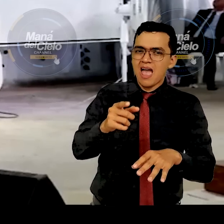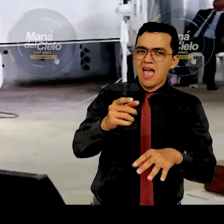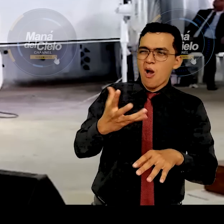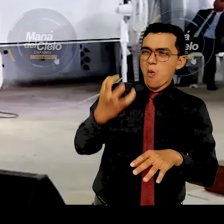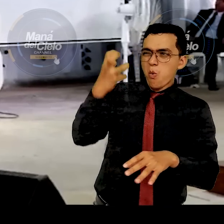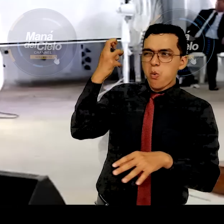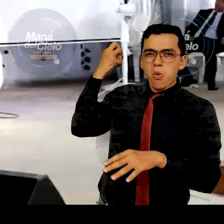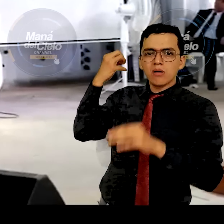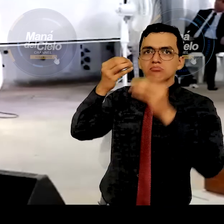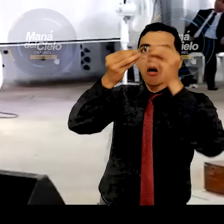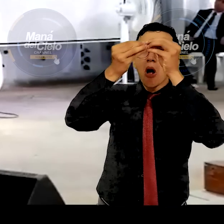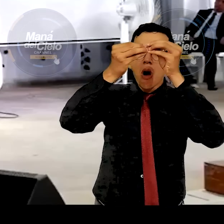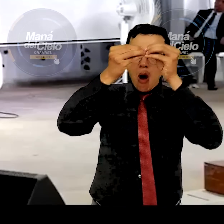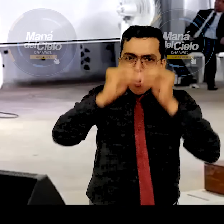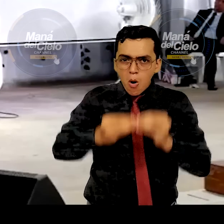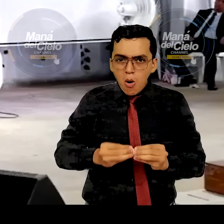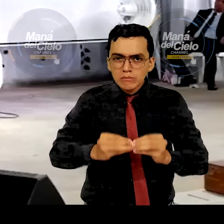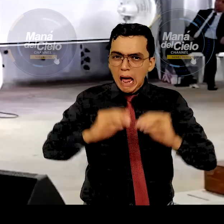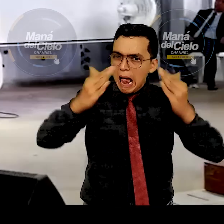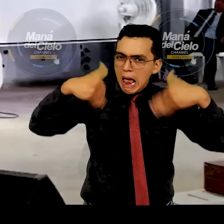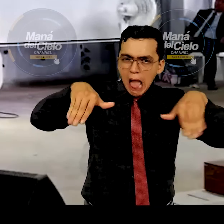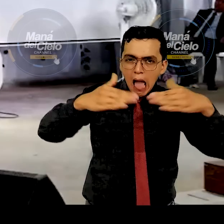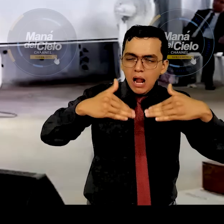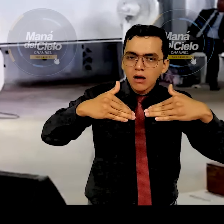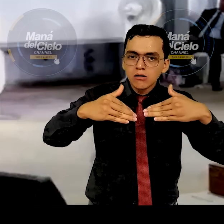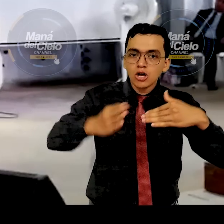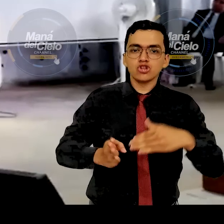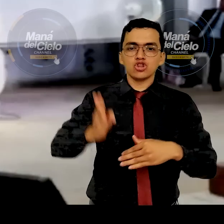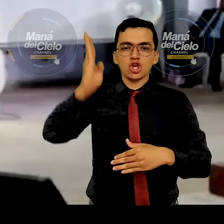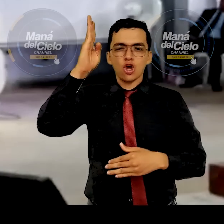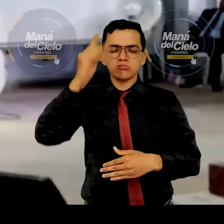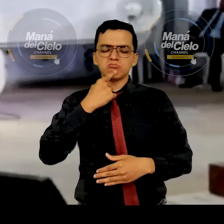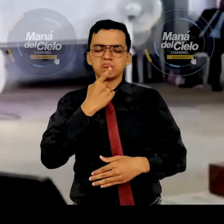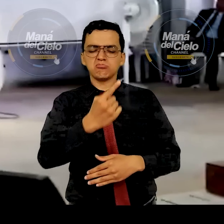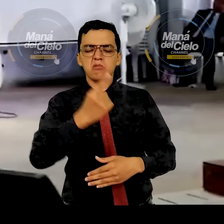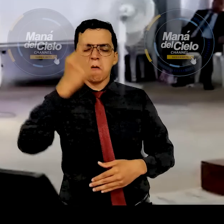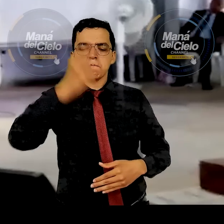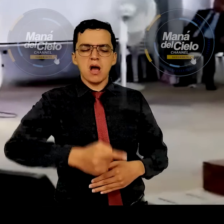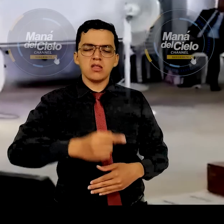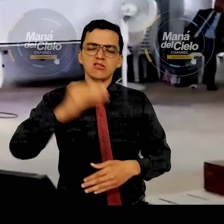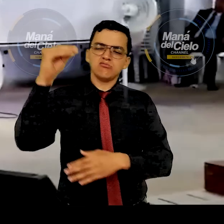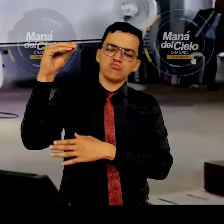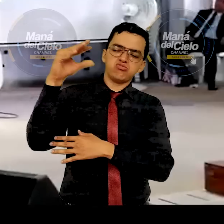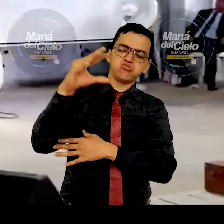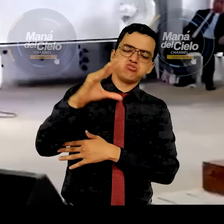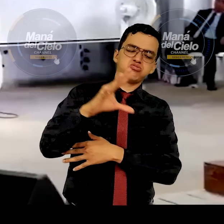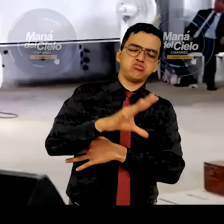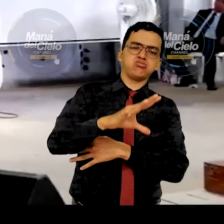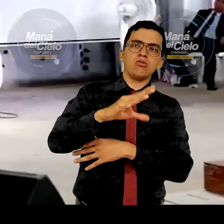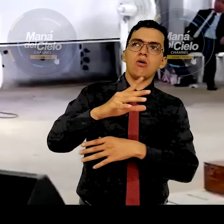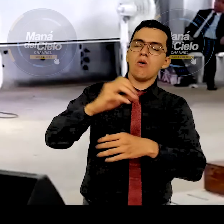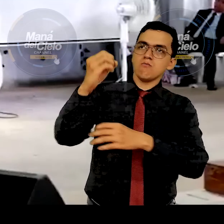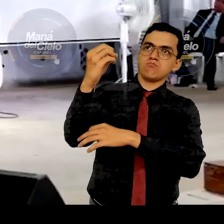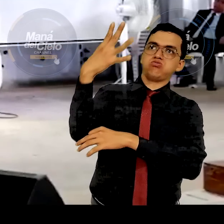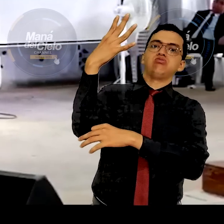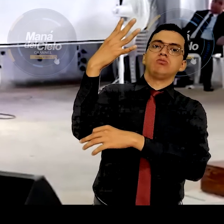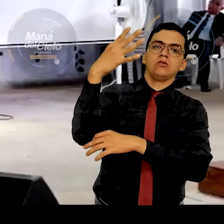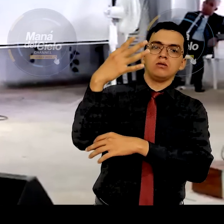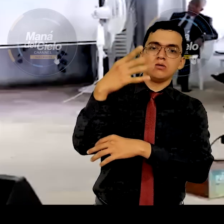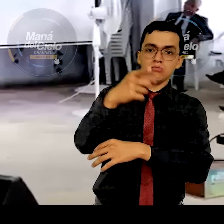universo? ¿Y tú crees que Dios es capaz de hacer eso, pero no es capaz de hacer un billete de 50?